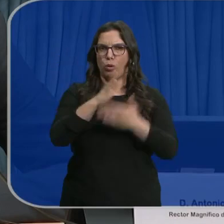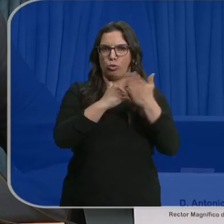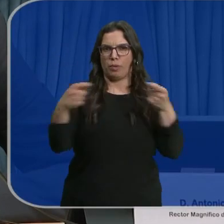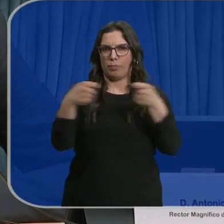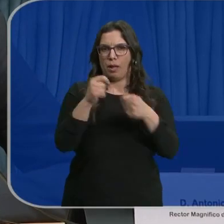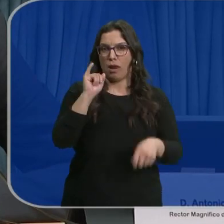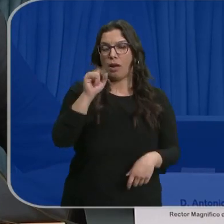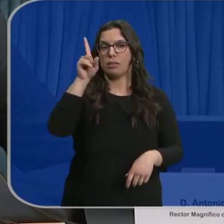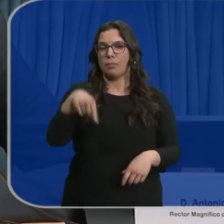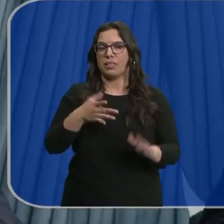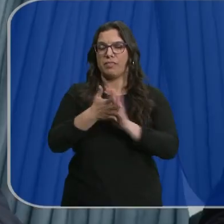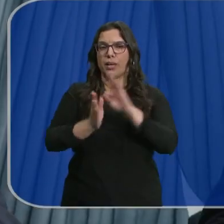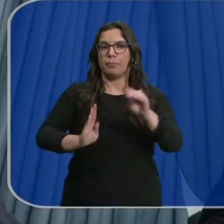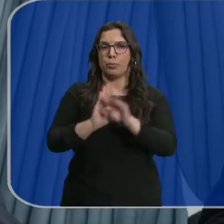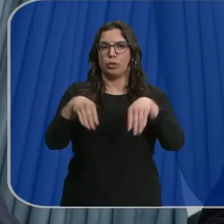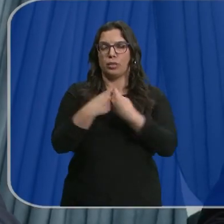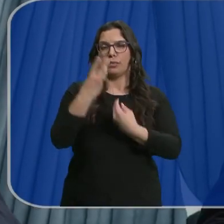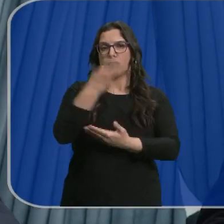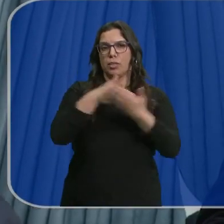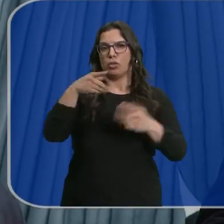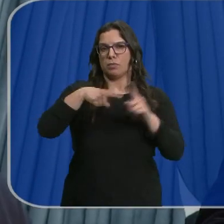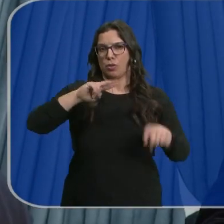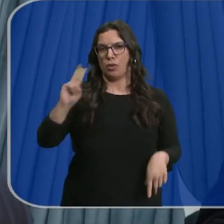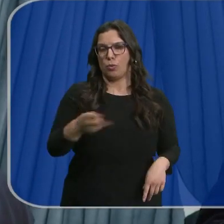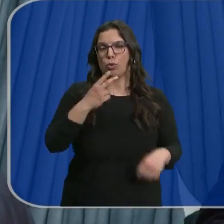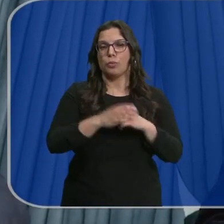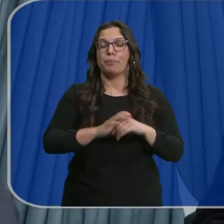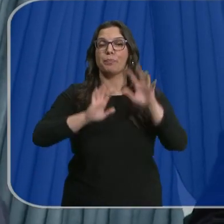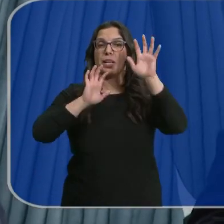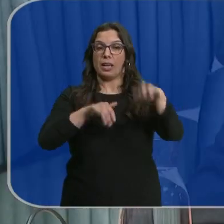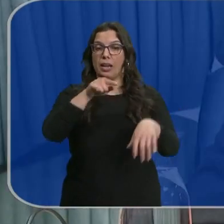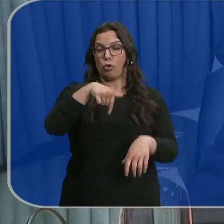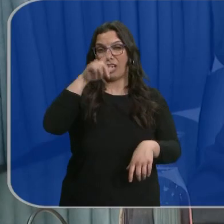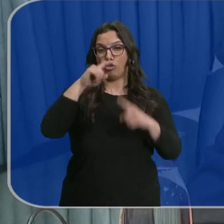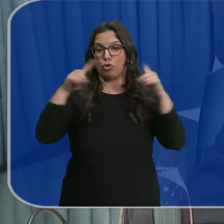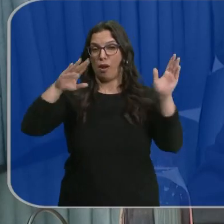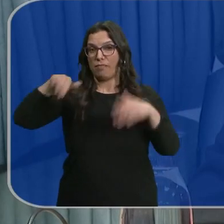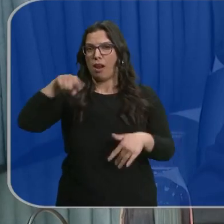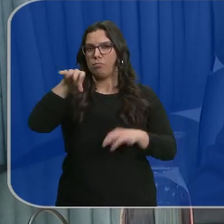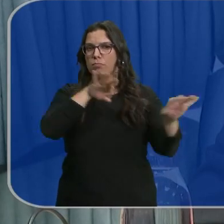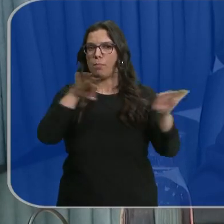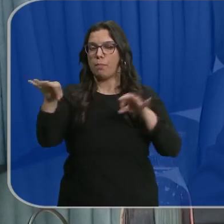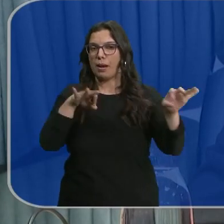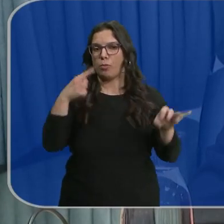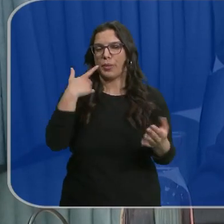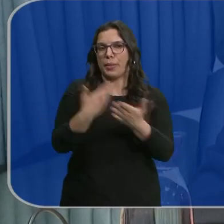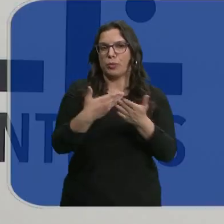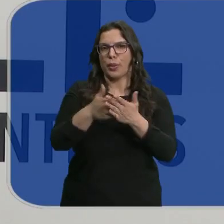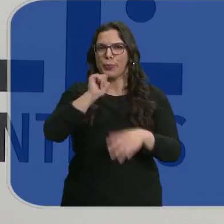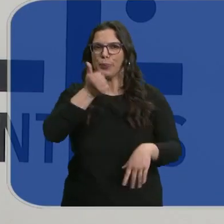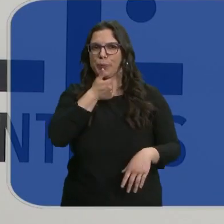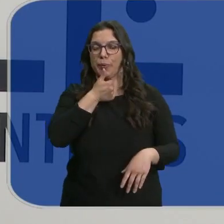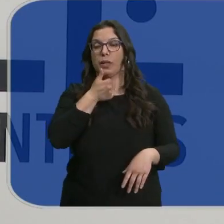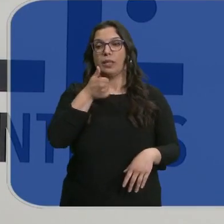autonómica y que supondrá una inversión de 3 millones y medio de euros. En León, para finales de año, estará listo el demostrador de claves